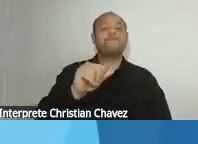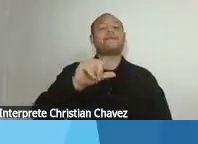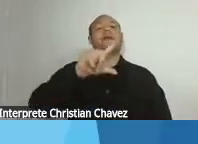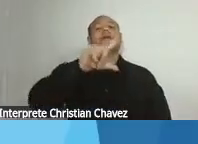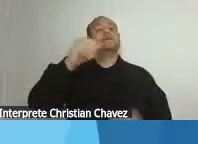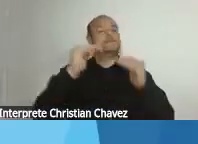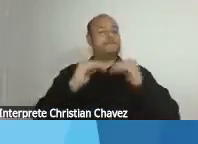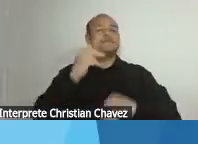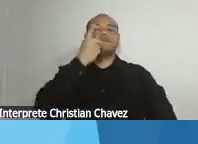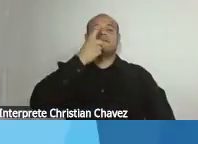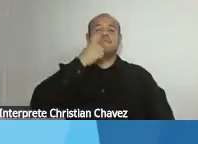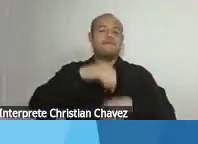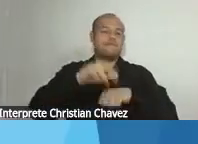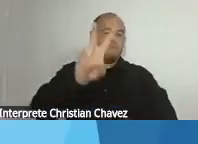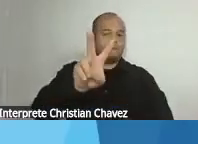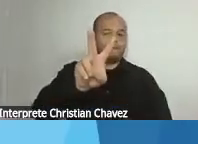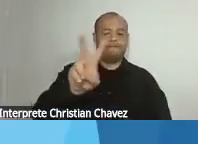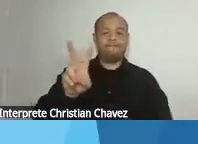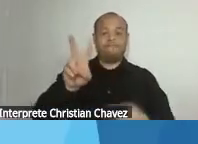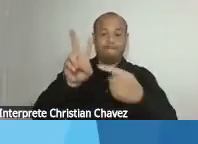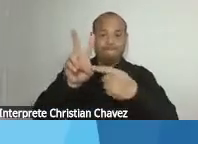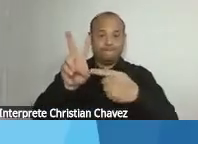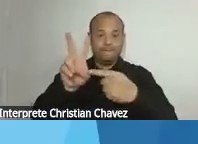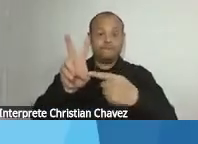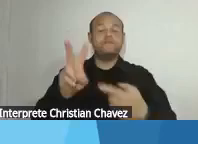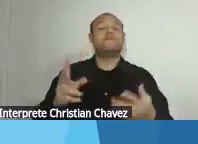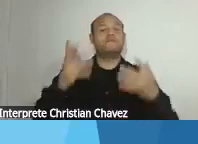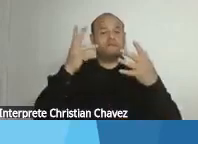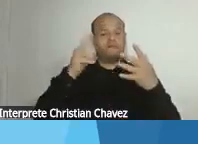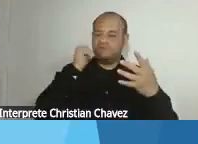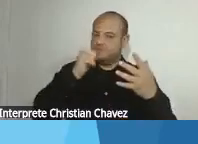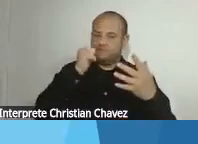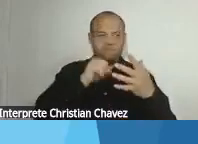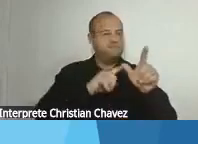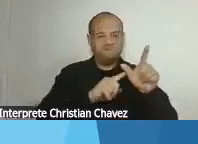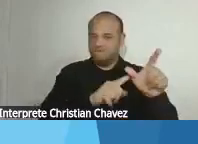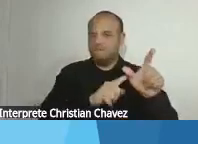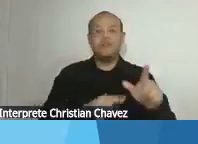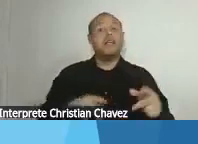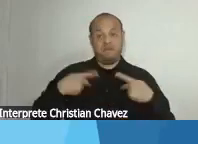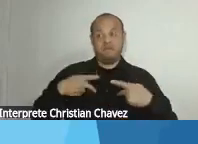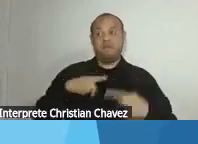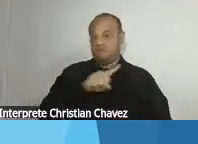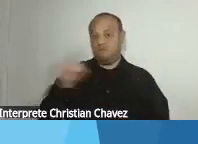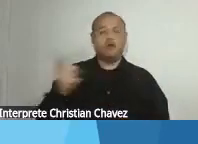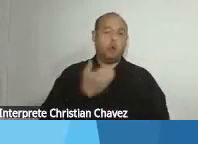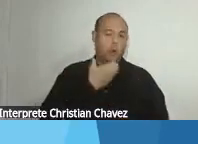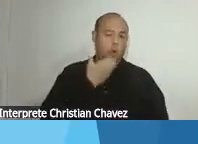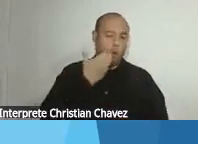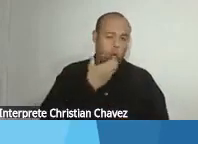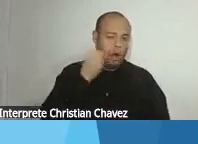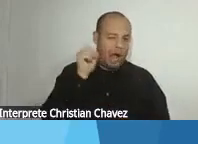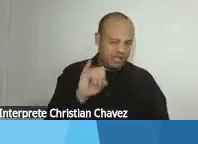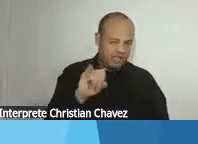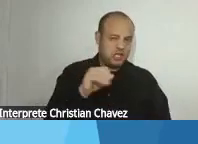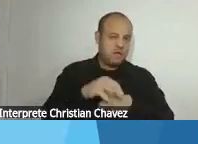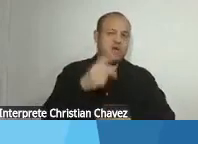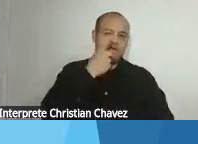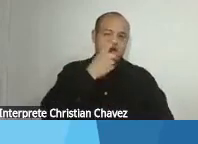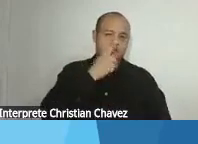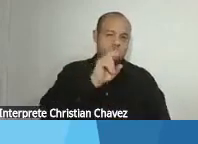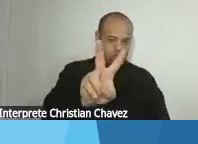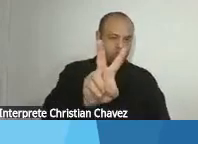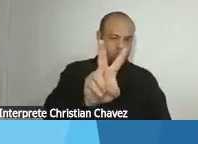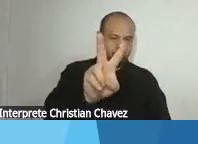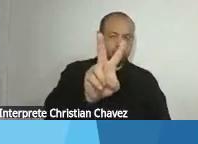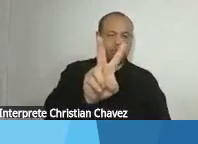Este tipo de diabetes es más prevalente, es más común, ¿sí? Su principal característica es que hay